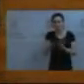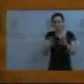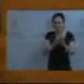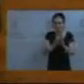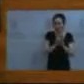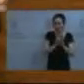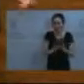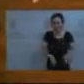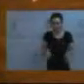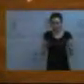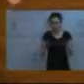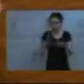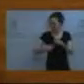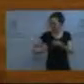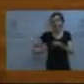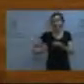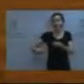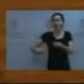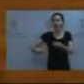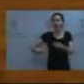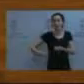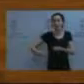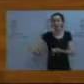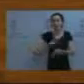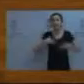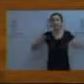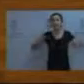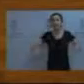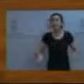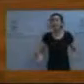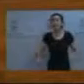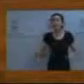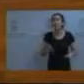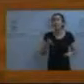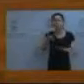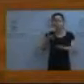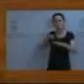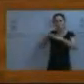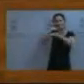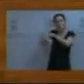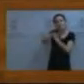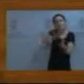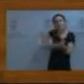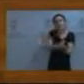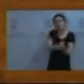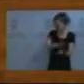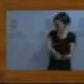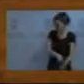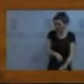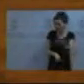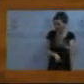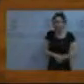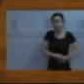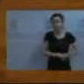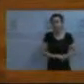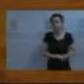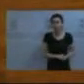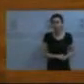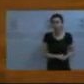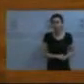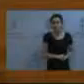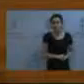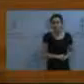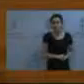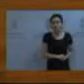una regulación y está a disposición. Puede usted ir a la farmacia más cercana y puede comprar morfina,